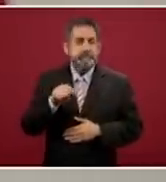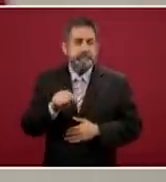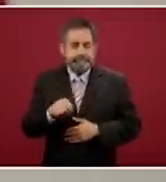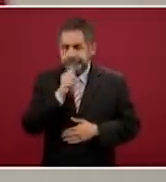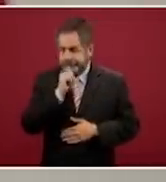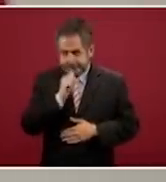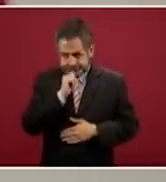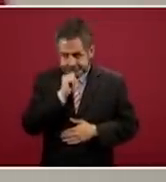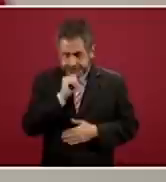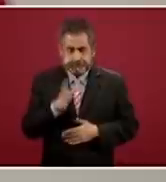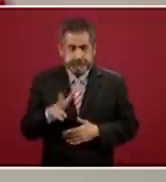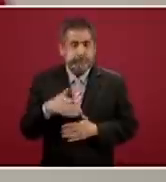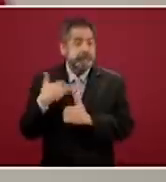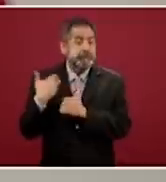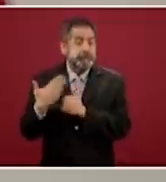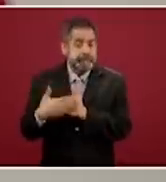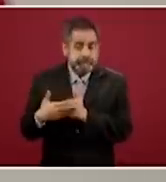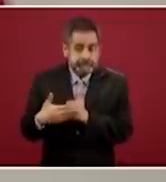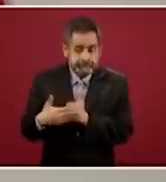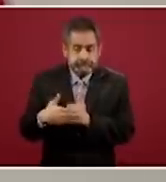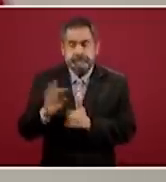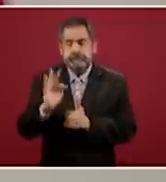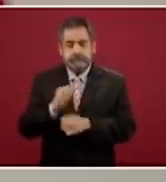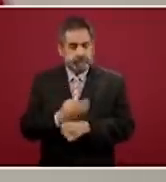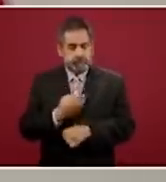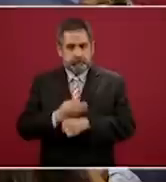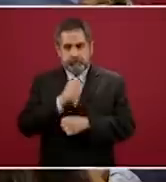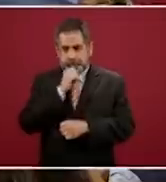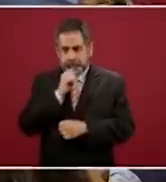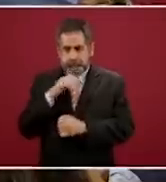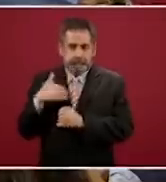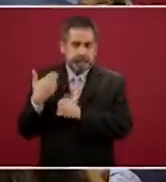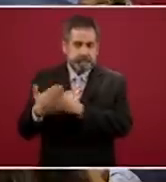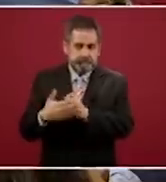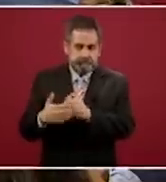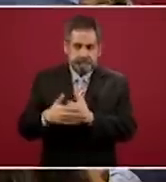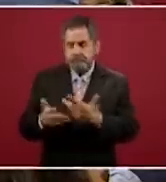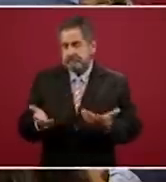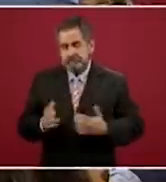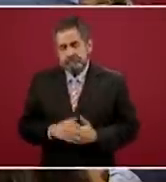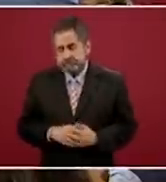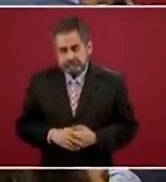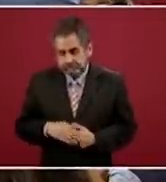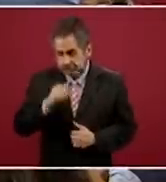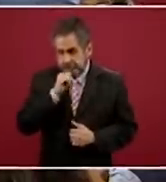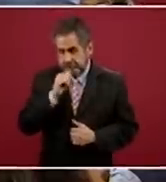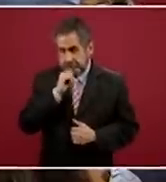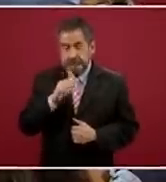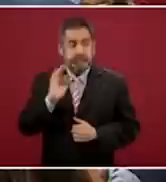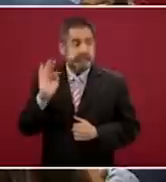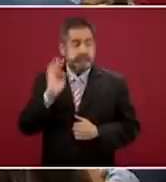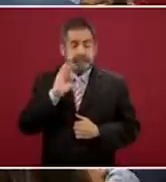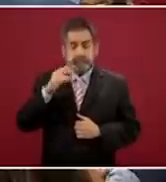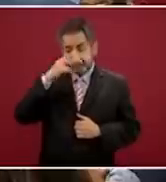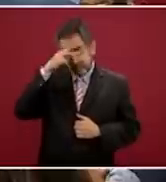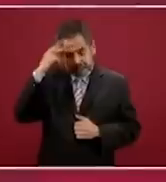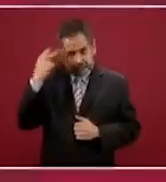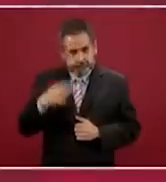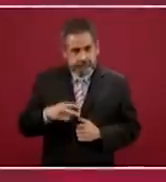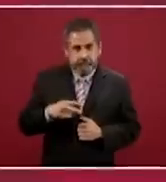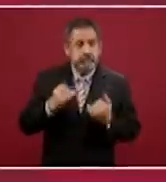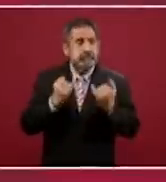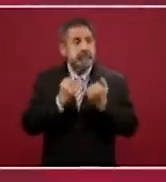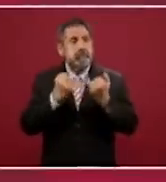muy probable que esta esté próxima, así lo hemos dicho desde el principio. Originalmente, si se comporta México como se